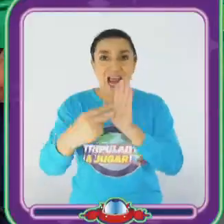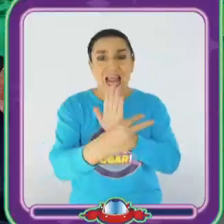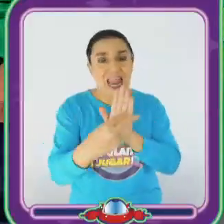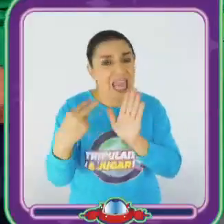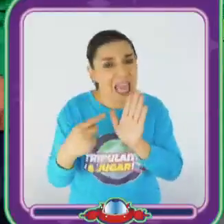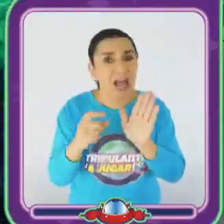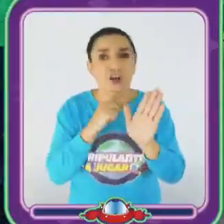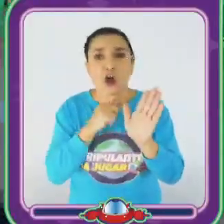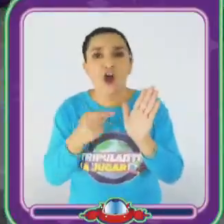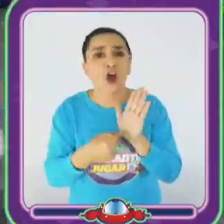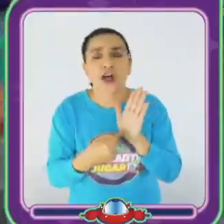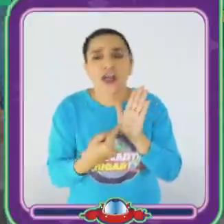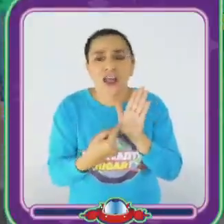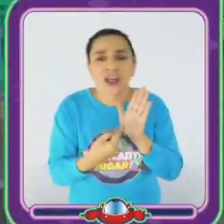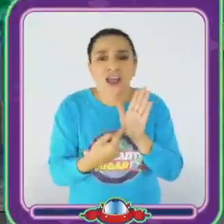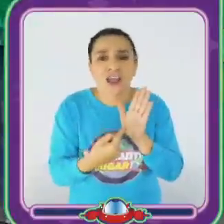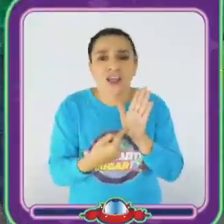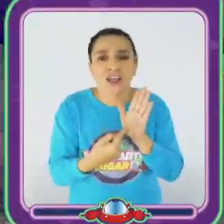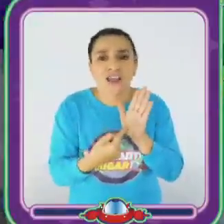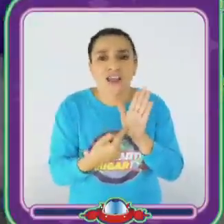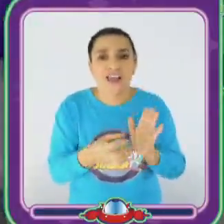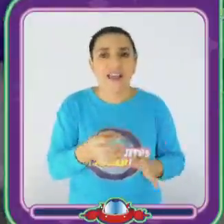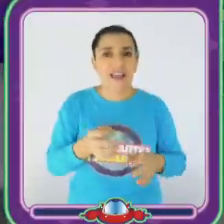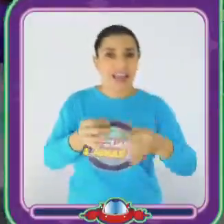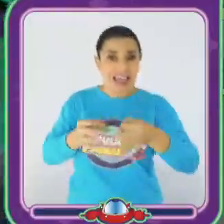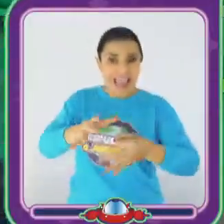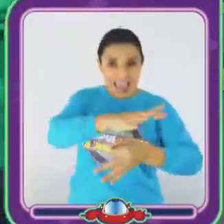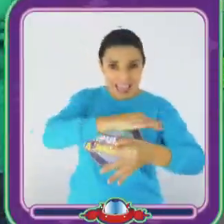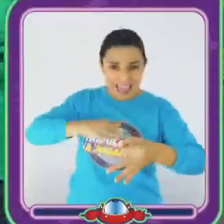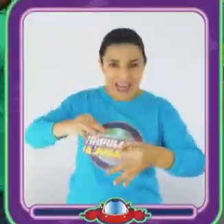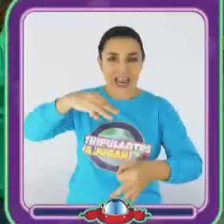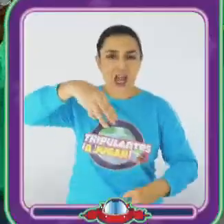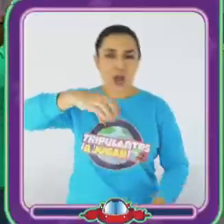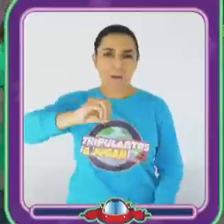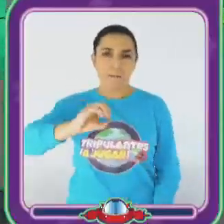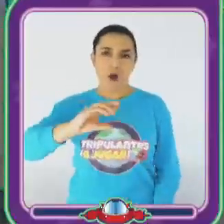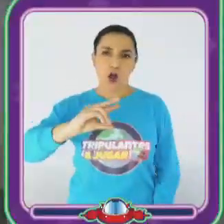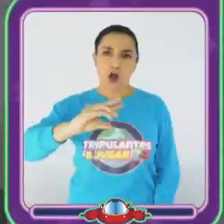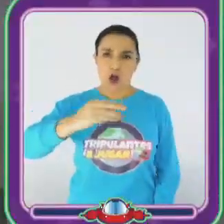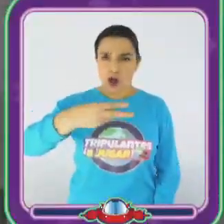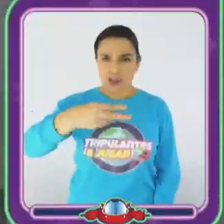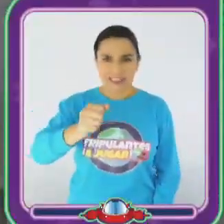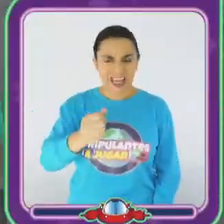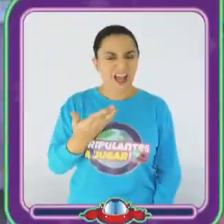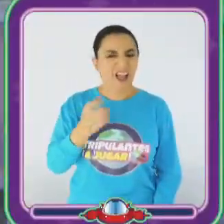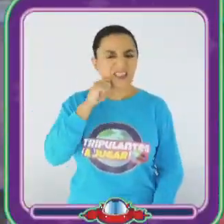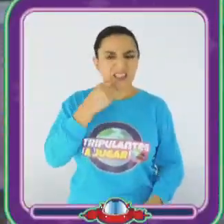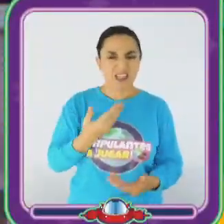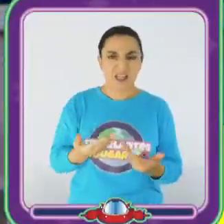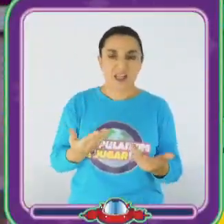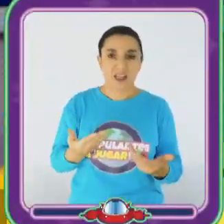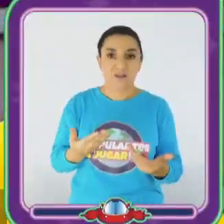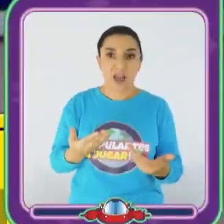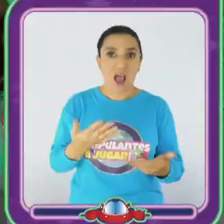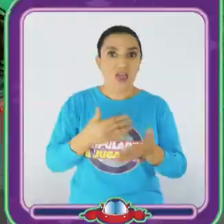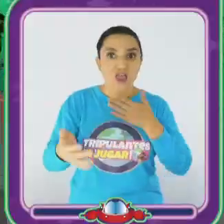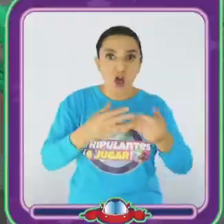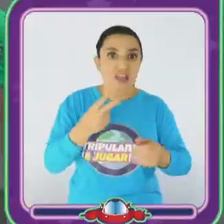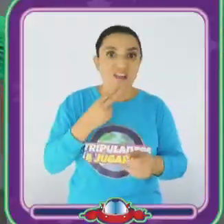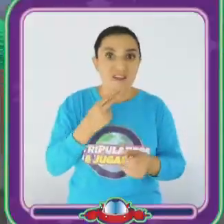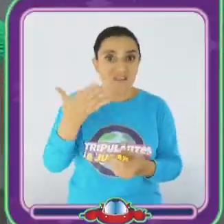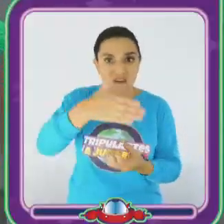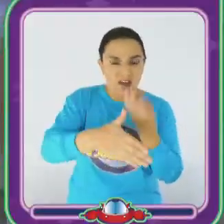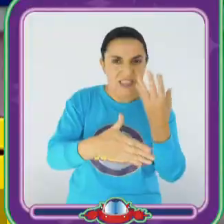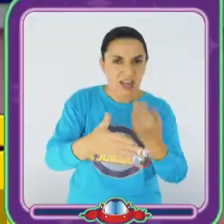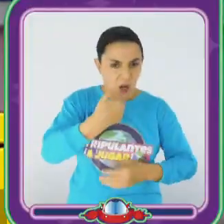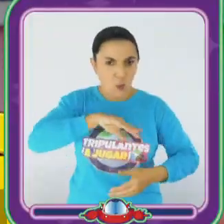por favor, lo que dice el cojín rojo. ¿Qué dice? ¡Isla Mocha! ¡Isla Mocha! Tripulación, ¿Isla Mocha qué es lo que es? ¿Dónde están las